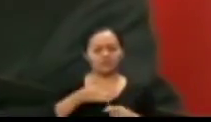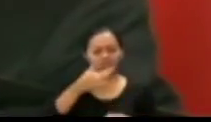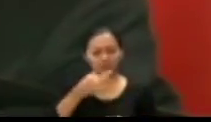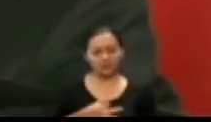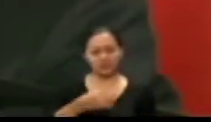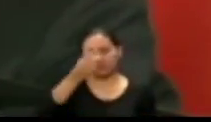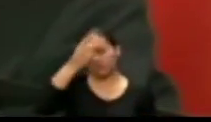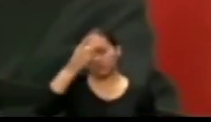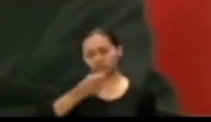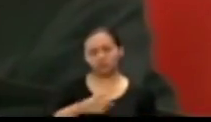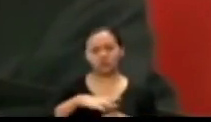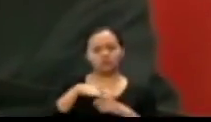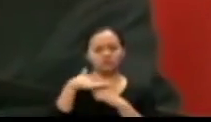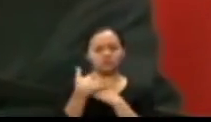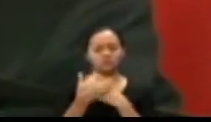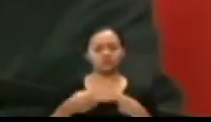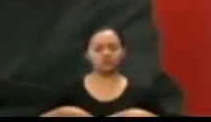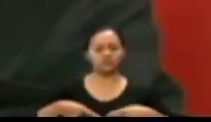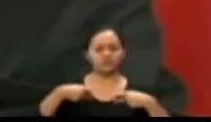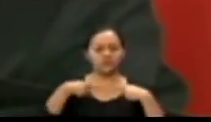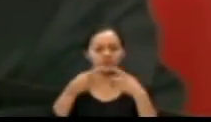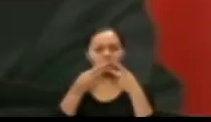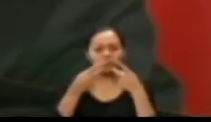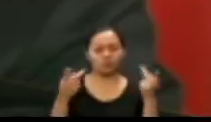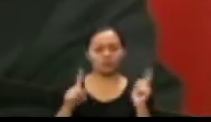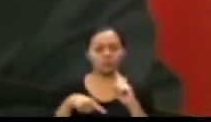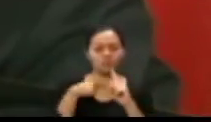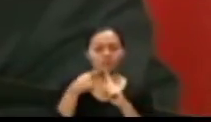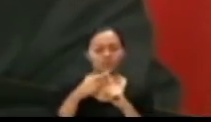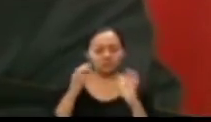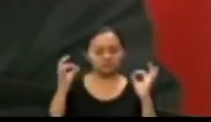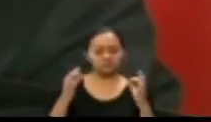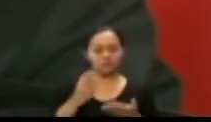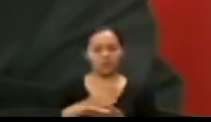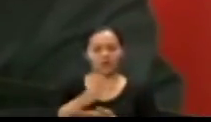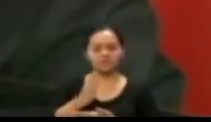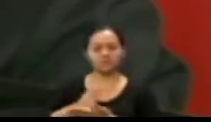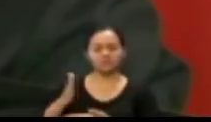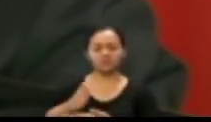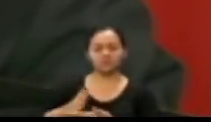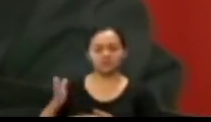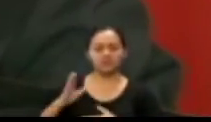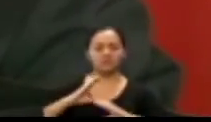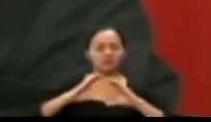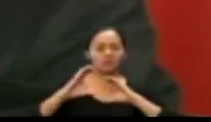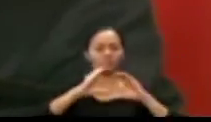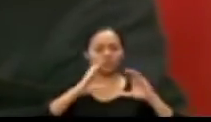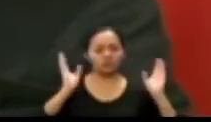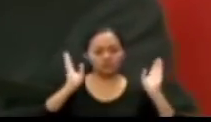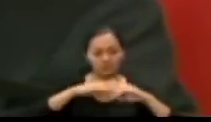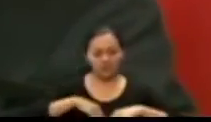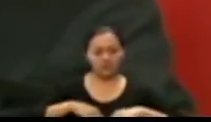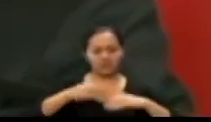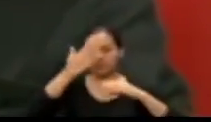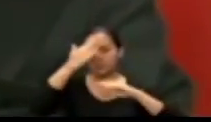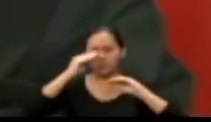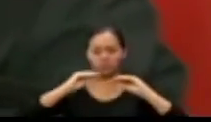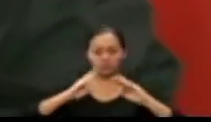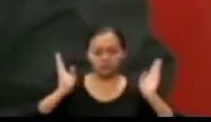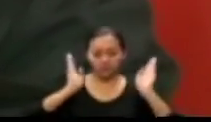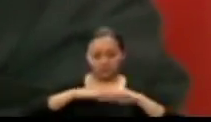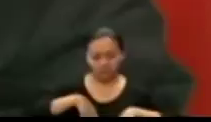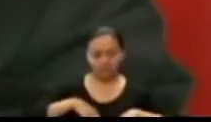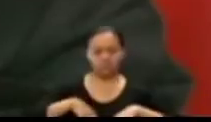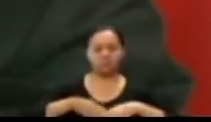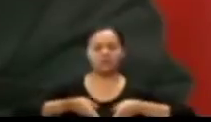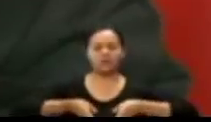condiciones de vida para sus poblaciones mucho más accesibles, con educación gratuita, con salud gratuita,